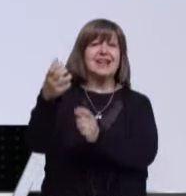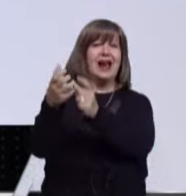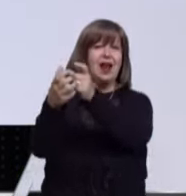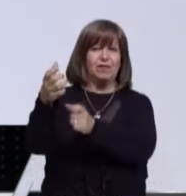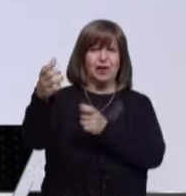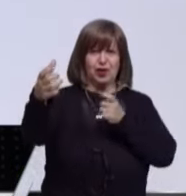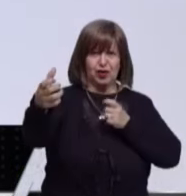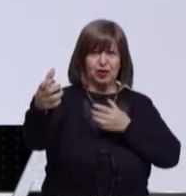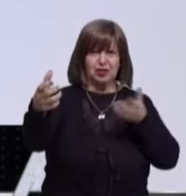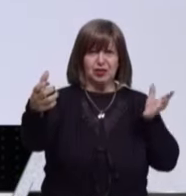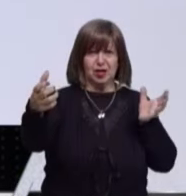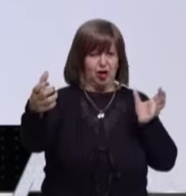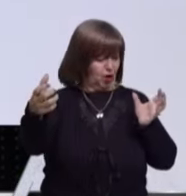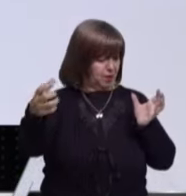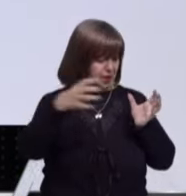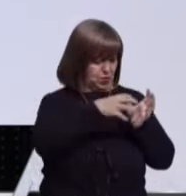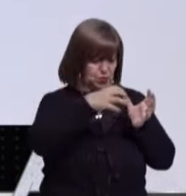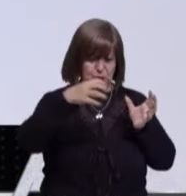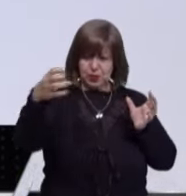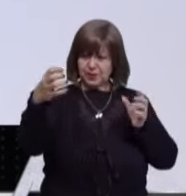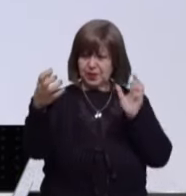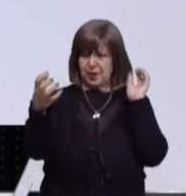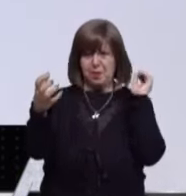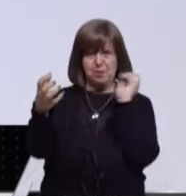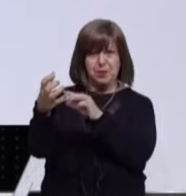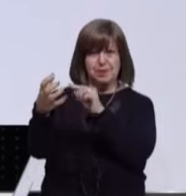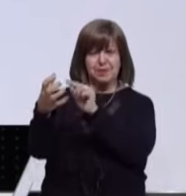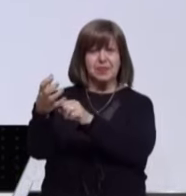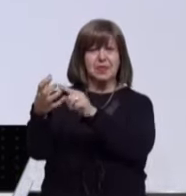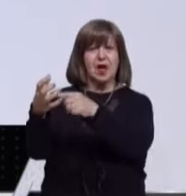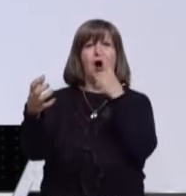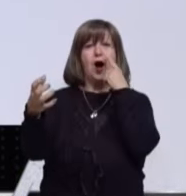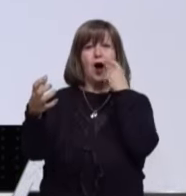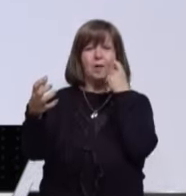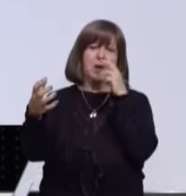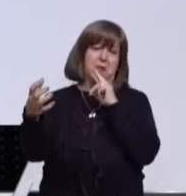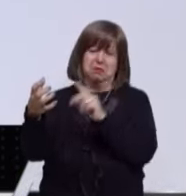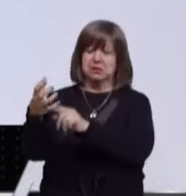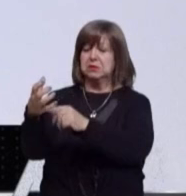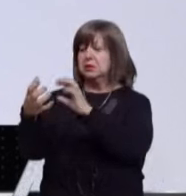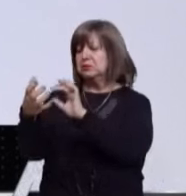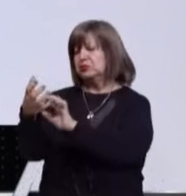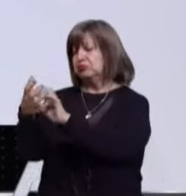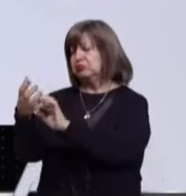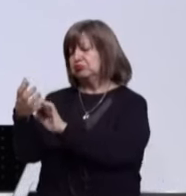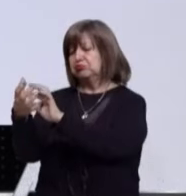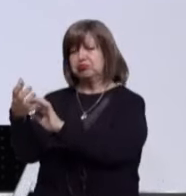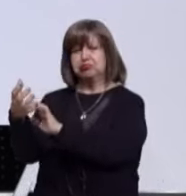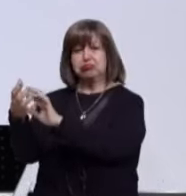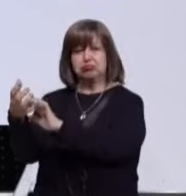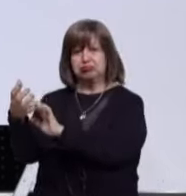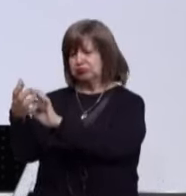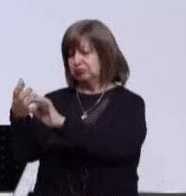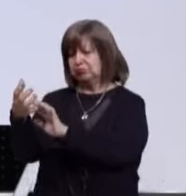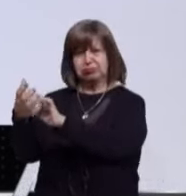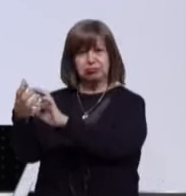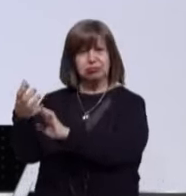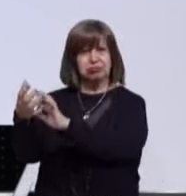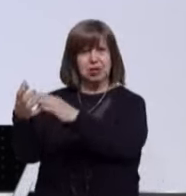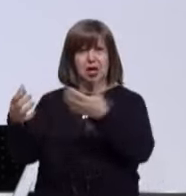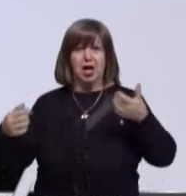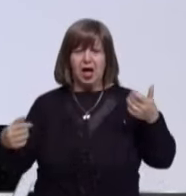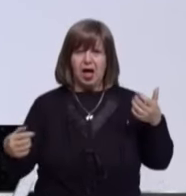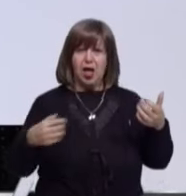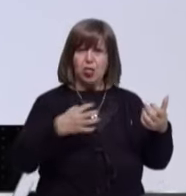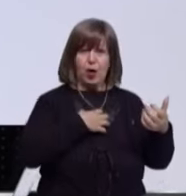las billeteras virtuales y las aplicaciones del banco. Es así que accediendo de esta manera, sin mediar